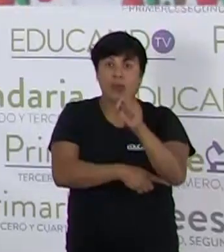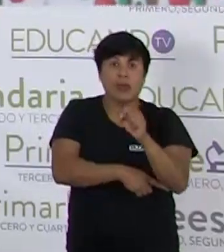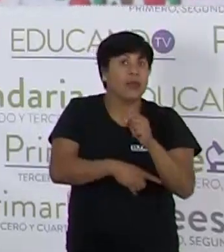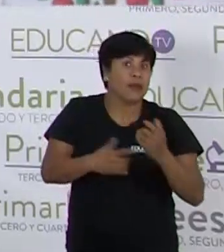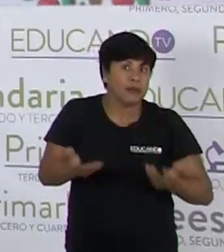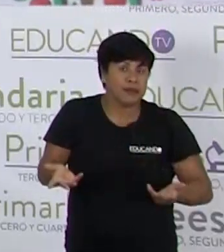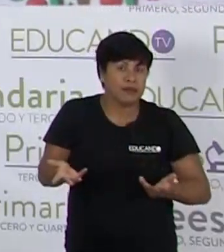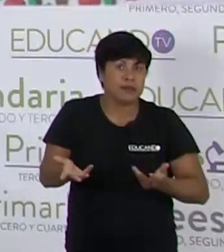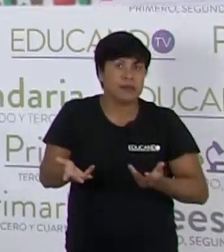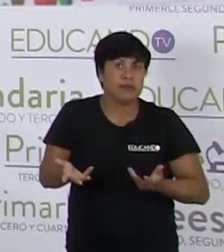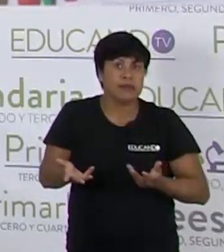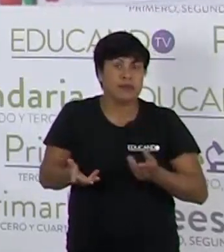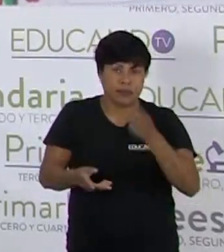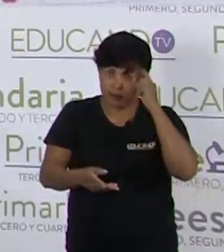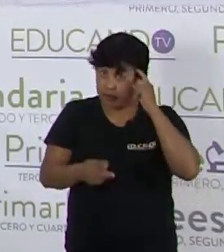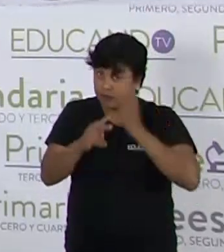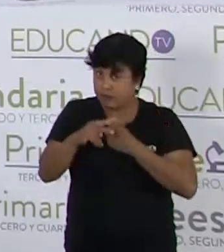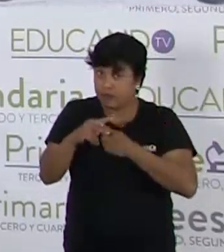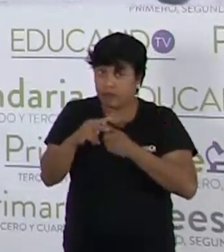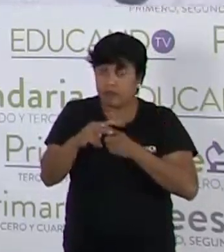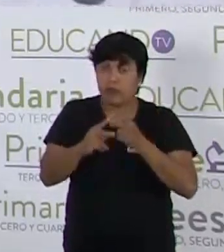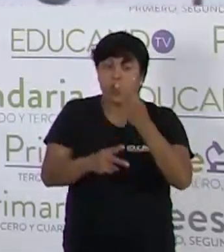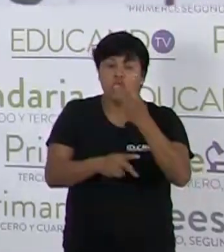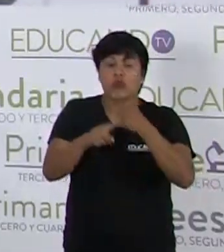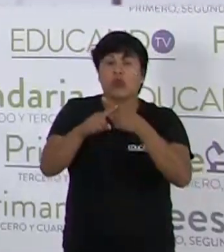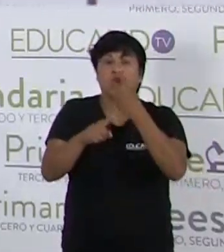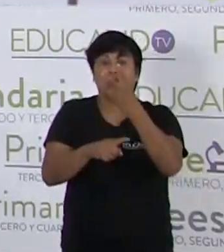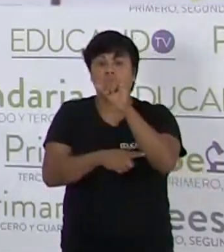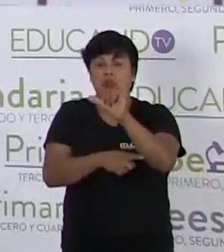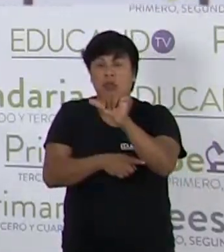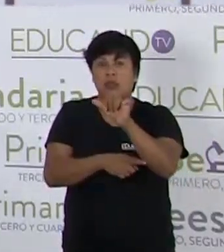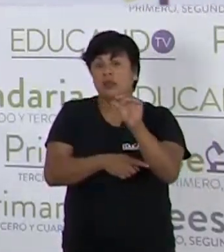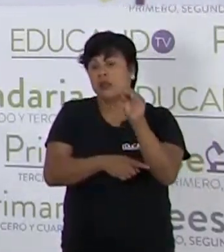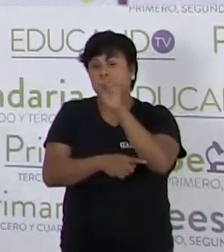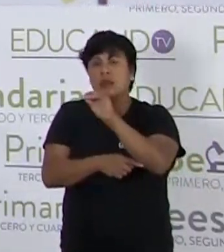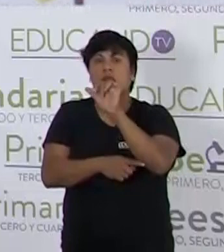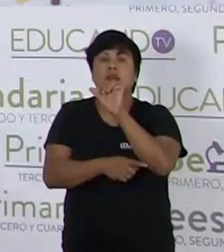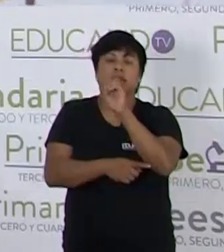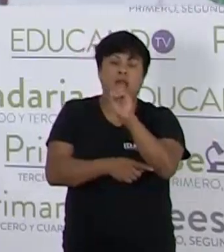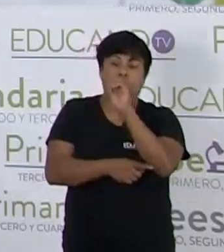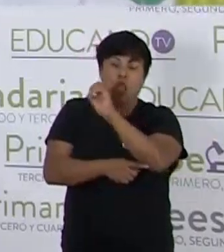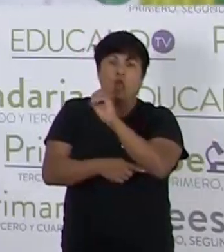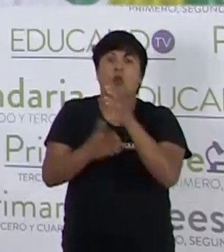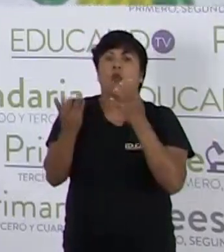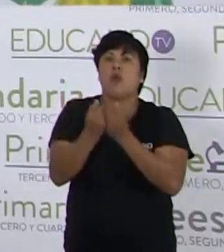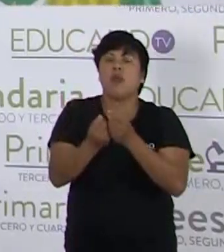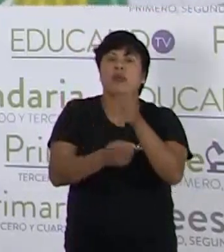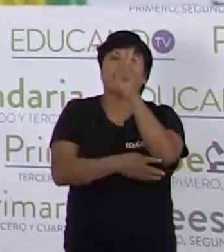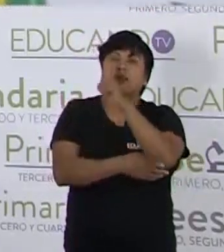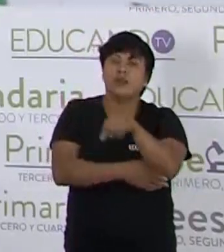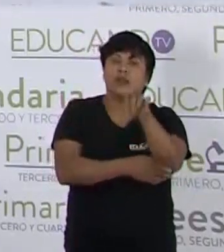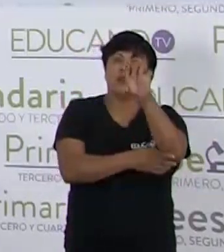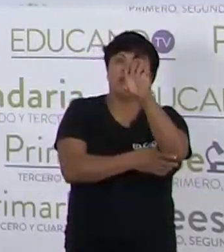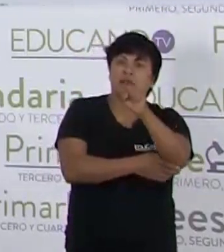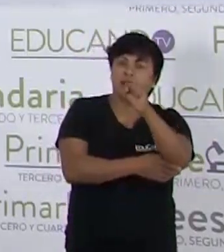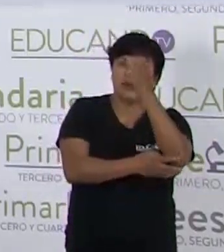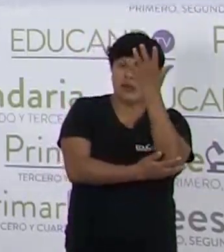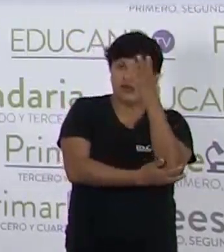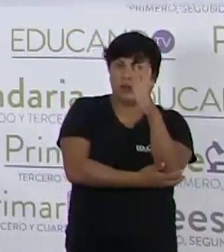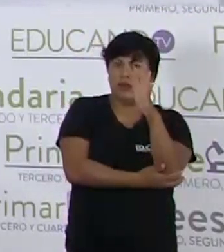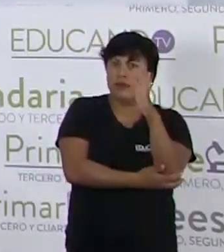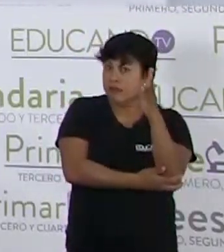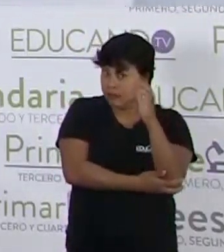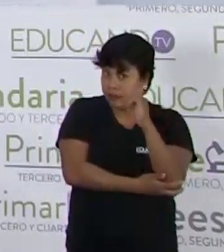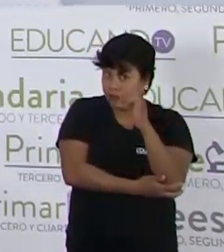es? Haz tu cálculo mental, 8 por 2, 16, si le aumentas el 0, ¿cuánto sería? ¿Tú qué